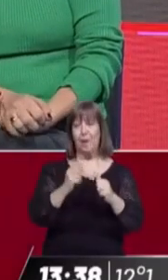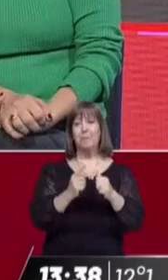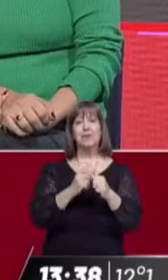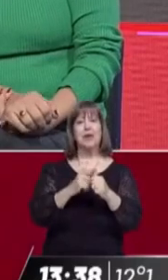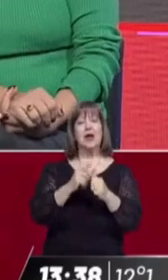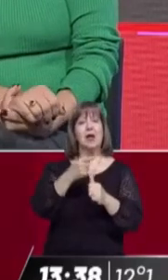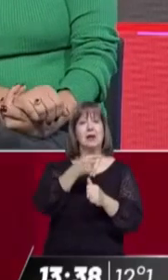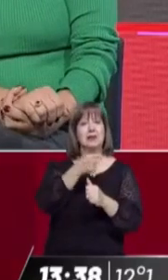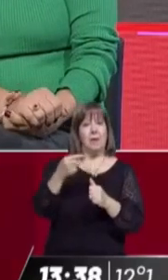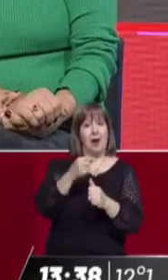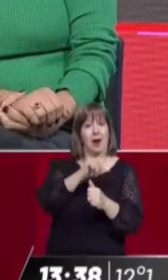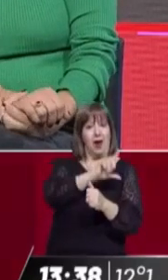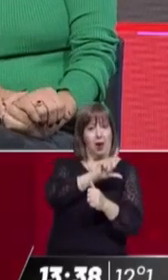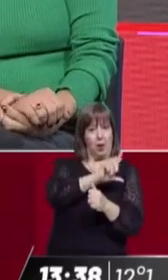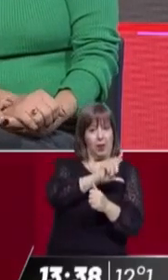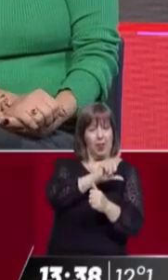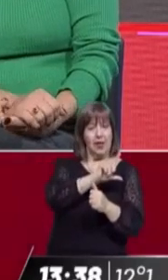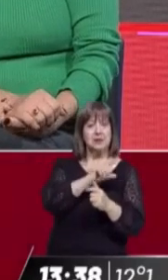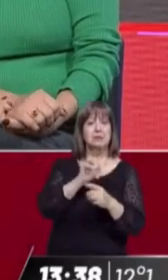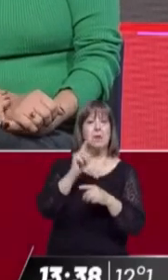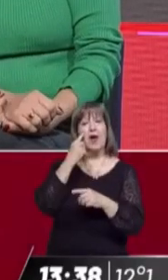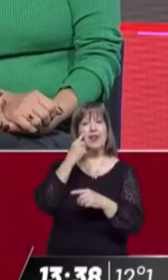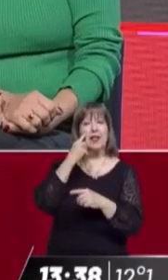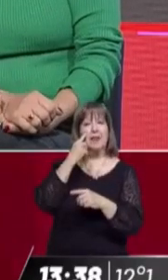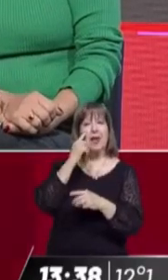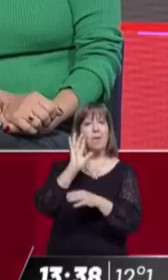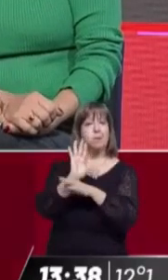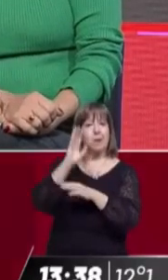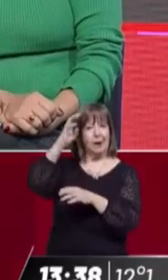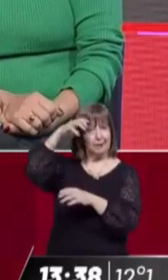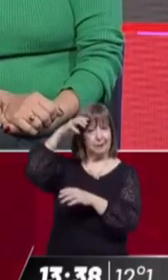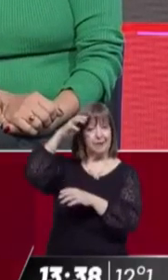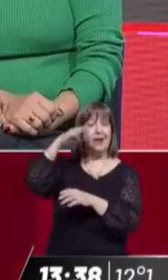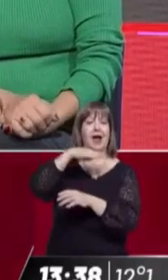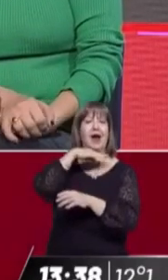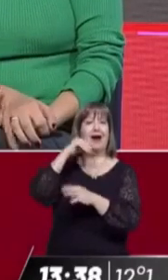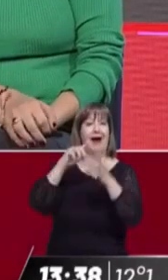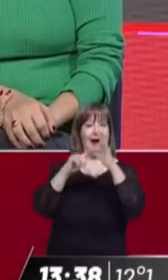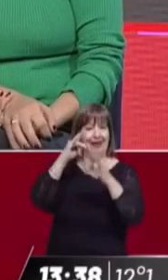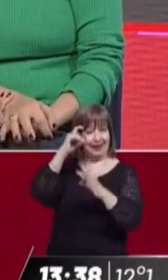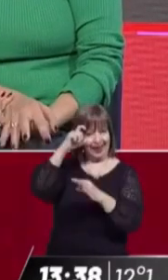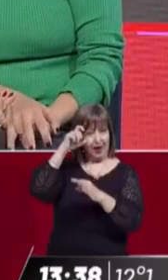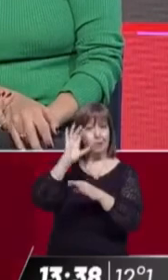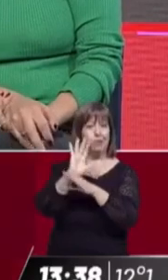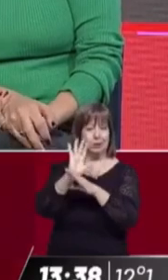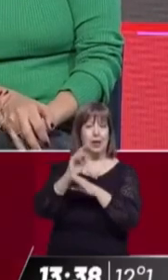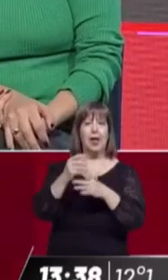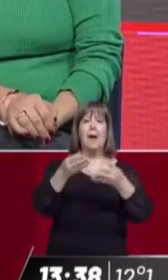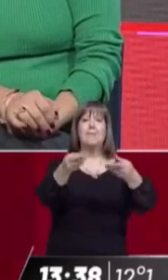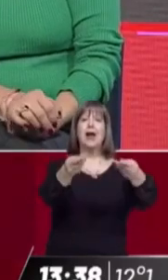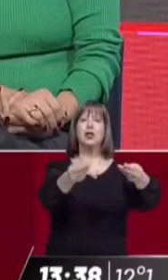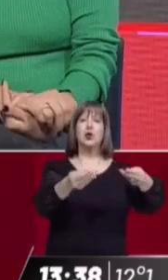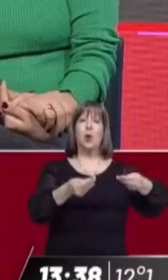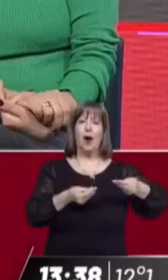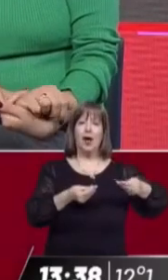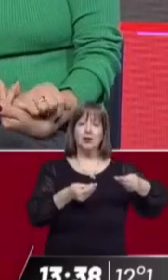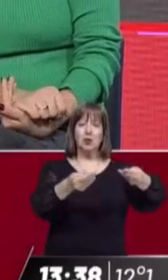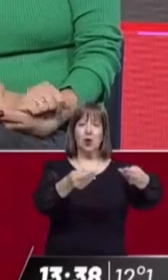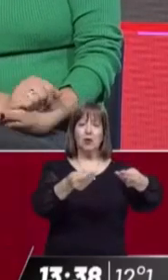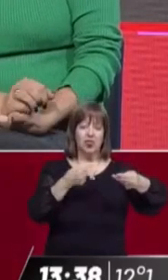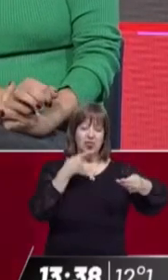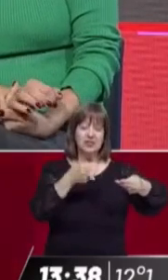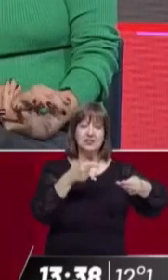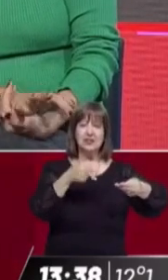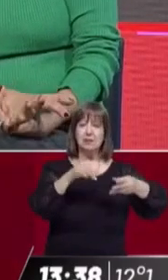principios de esta semana el intendente Celso Jae presentó su presupuesto un presupuesto bastante austero de 17,000